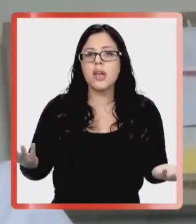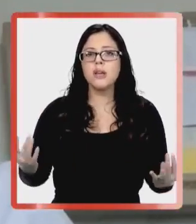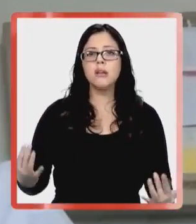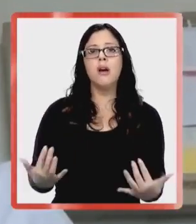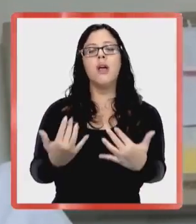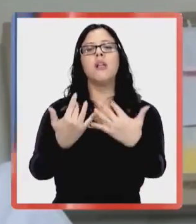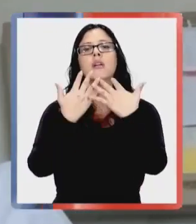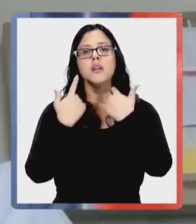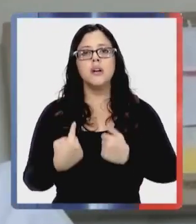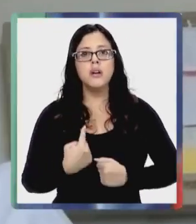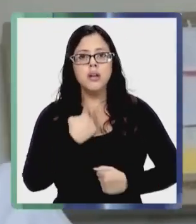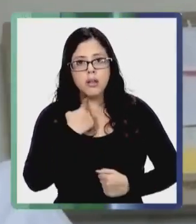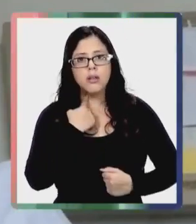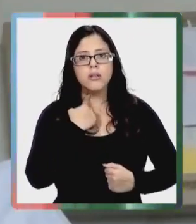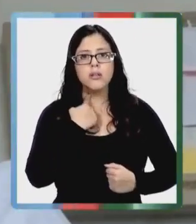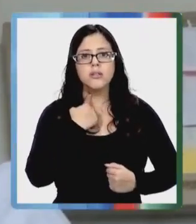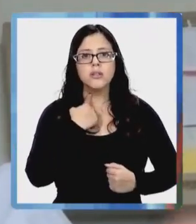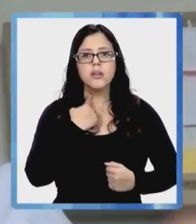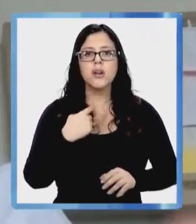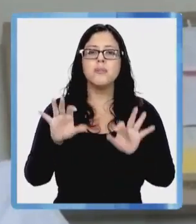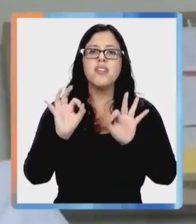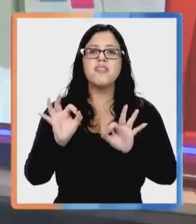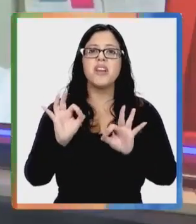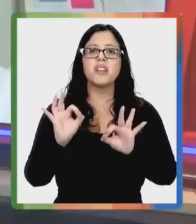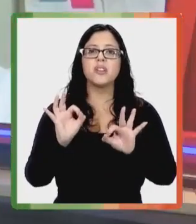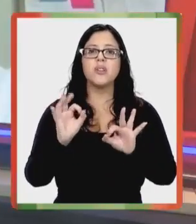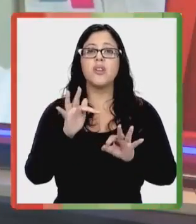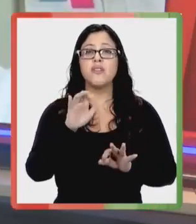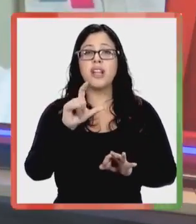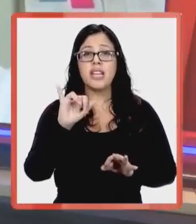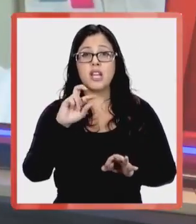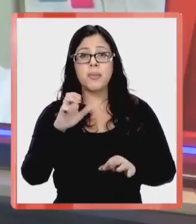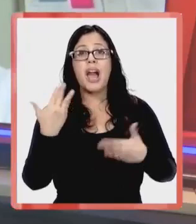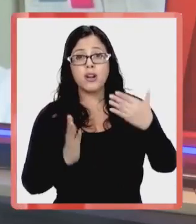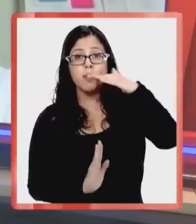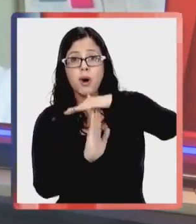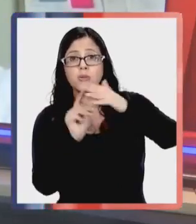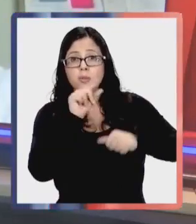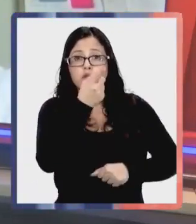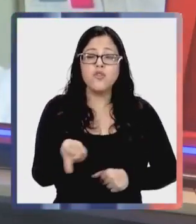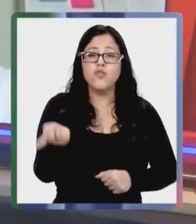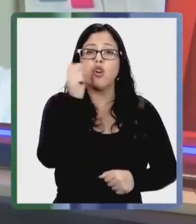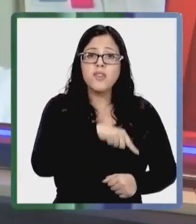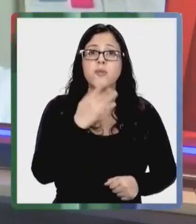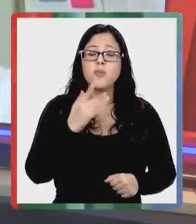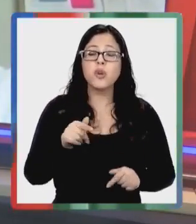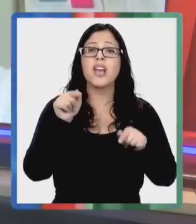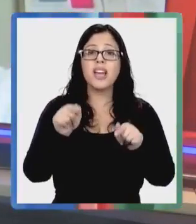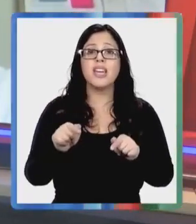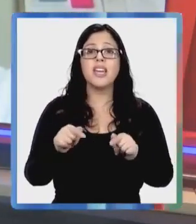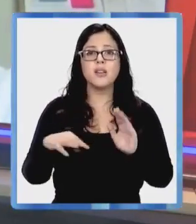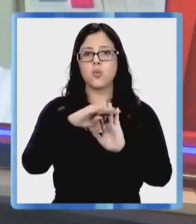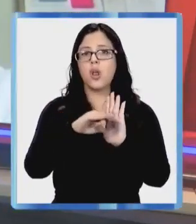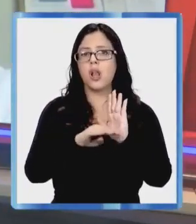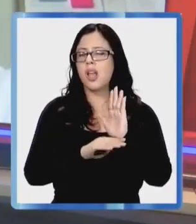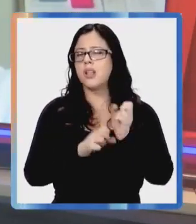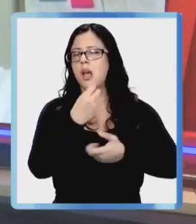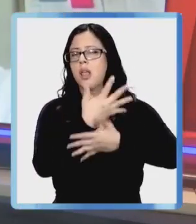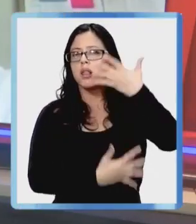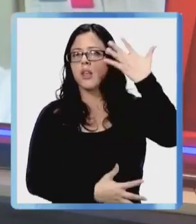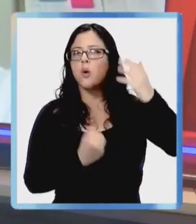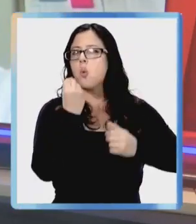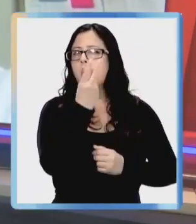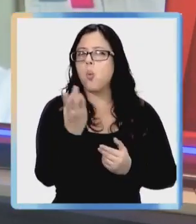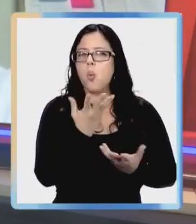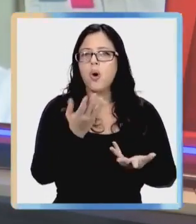el sujeto producto del ataque de un virus. Perfecto, doctor Felipe Rivera, le pido que hagamos una pausa, vamos a regresar de inmediato porque él nos daba una lista